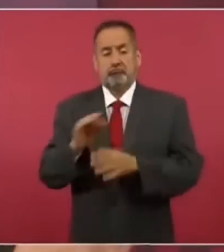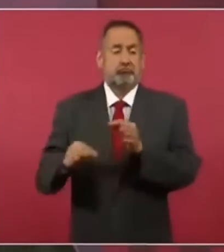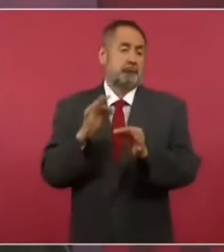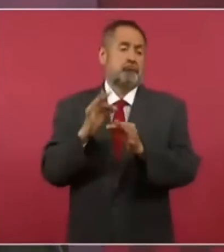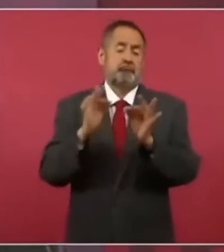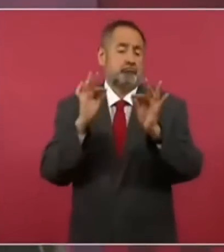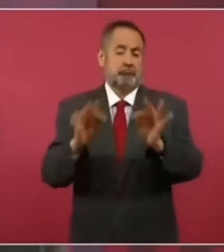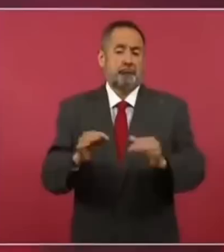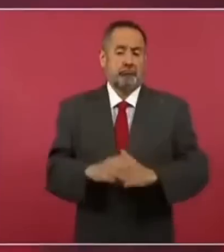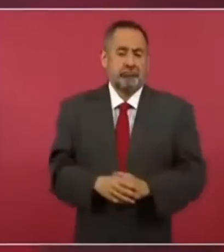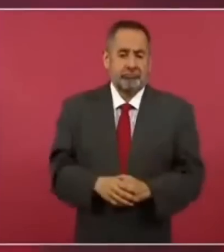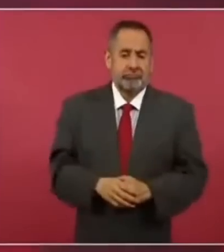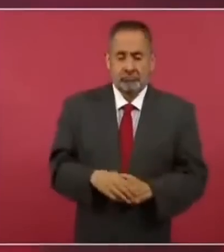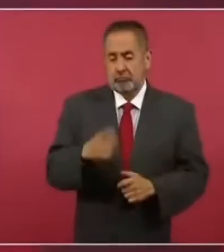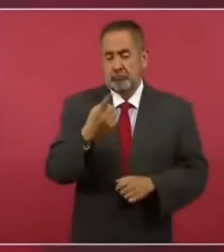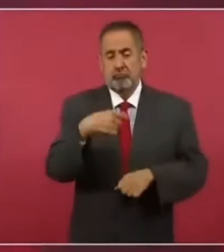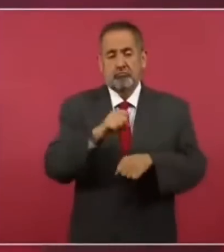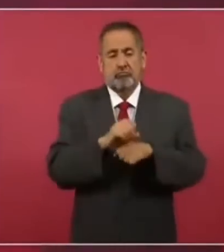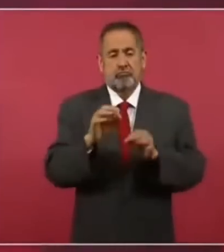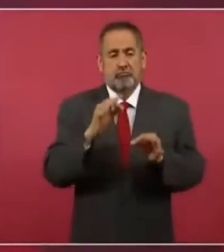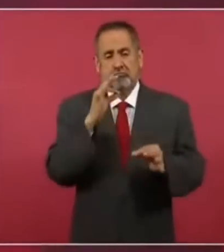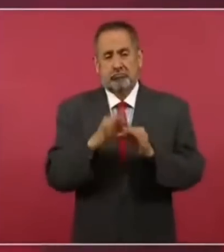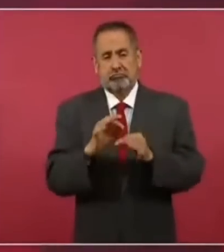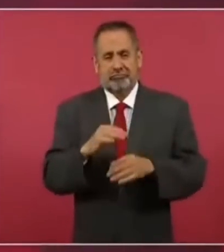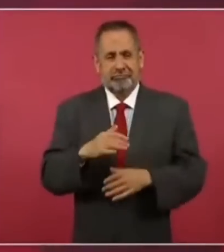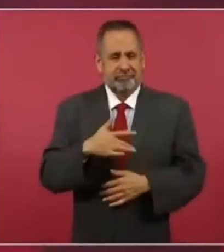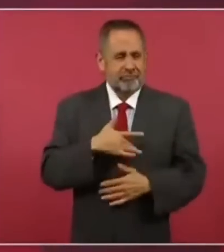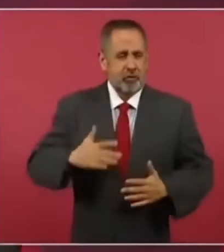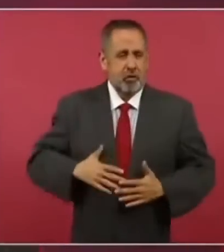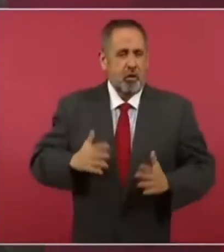en una semana vas a 10 kilos.